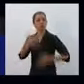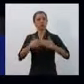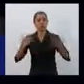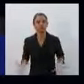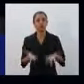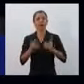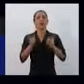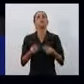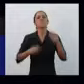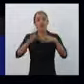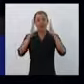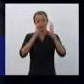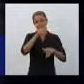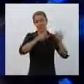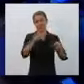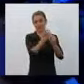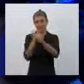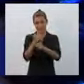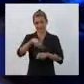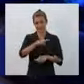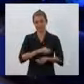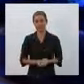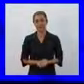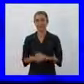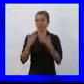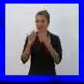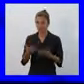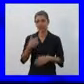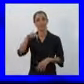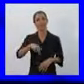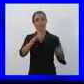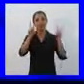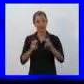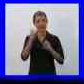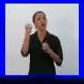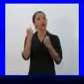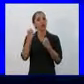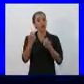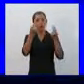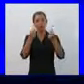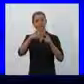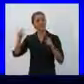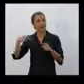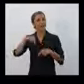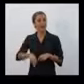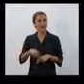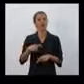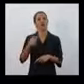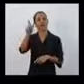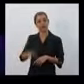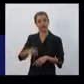media gracias a cree economía y finanzas es el tema y el turno alberto fernández